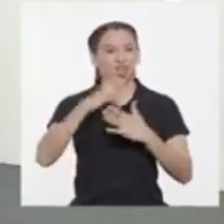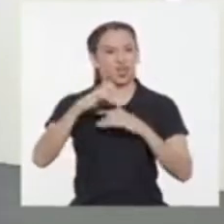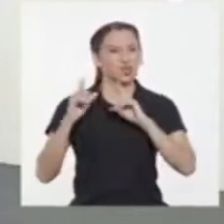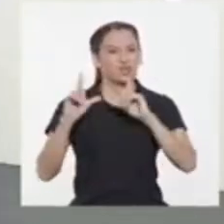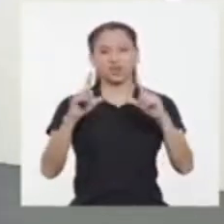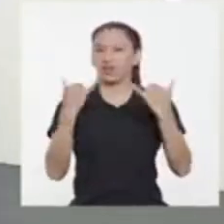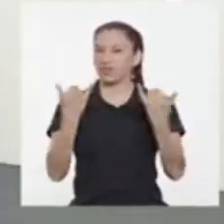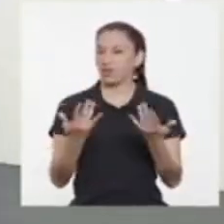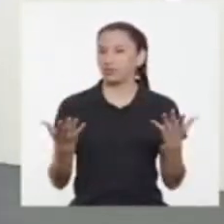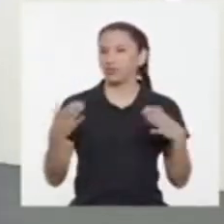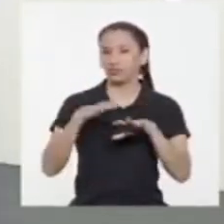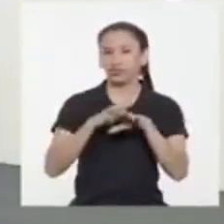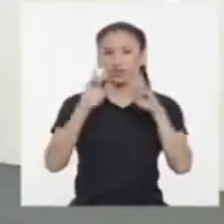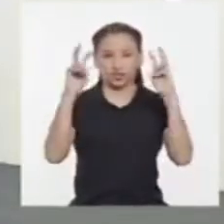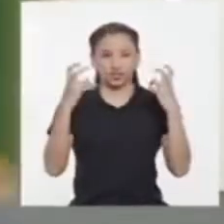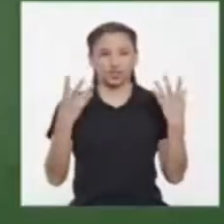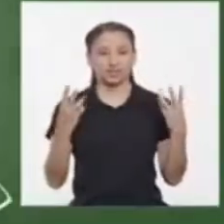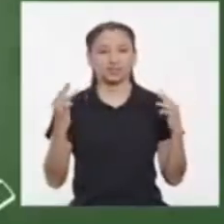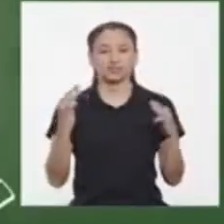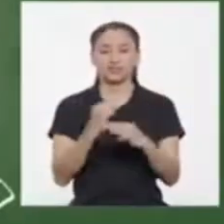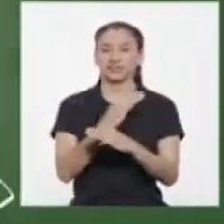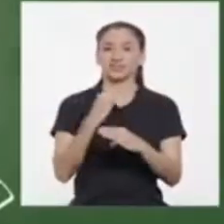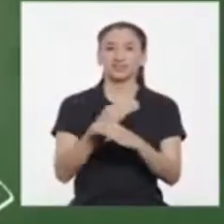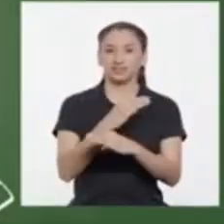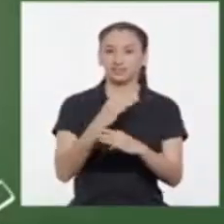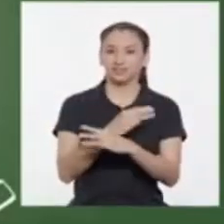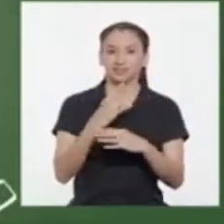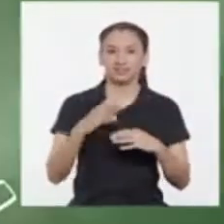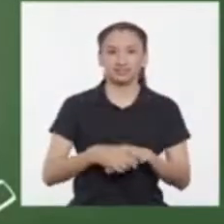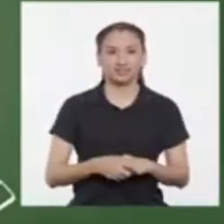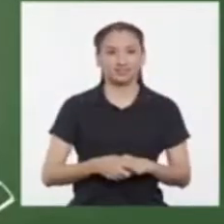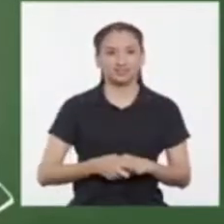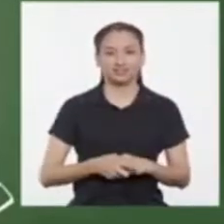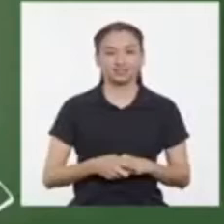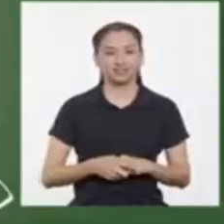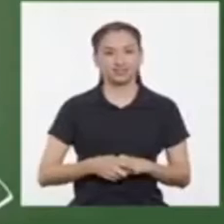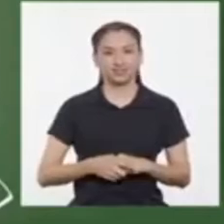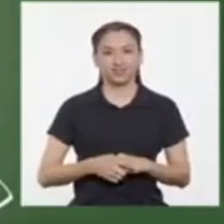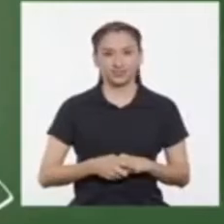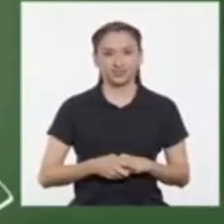el programa de hoy tratará sobre matemática.